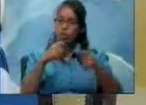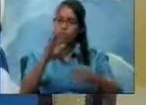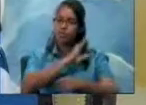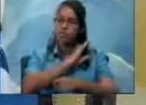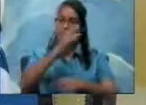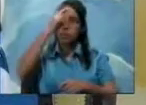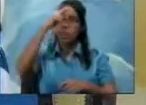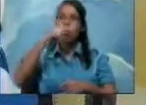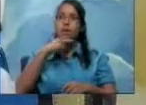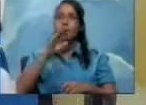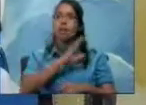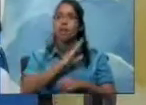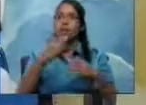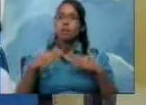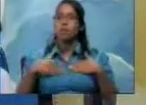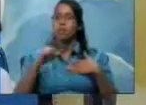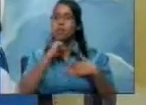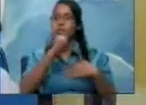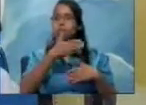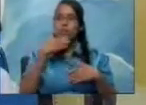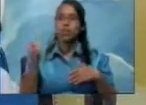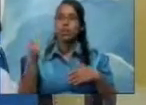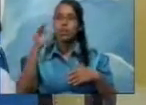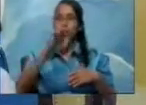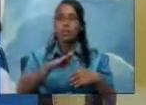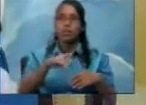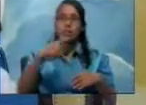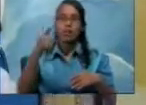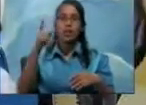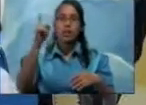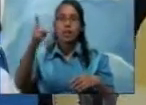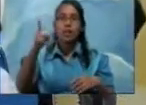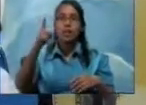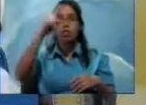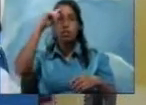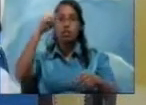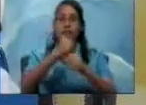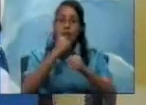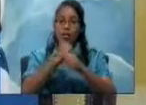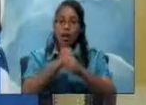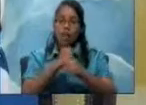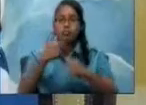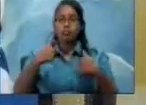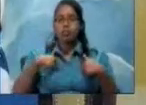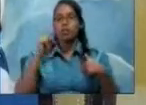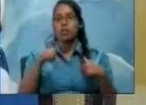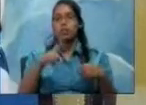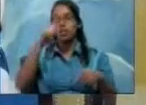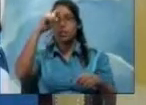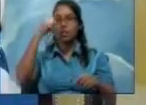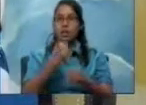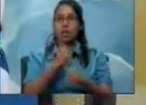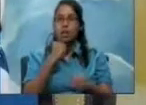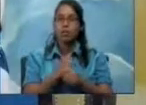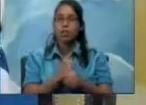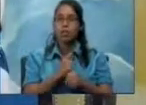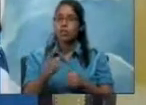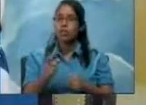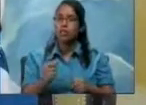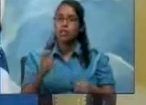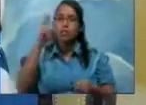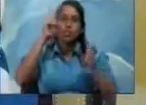conviene estar mientras él trabaja yo trabajo qué espectáculo limpio sudoroso